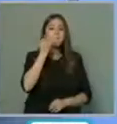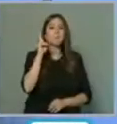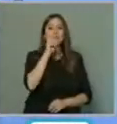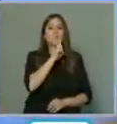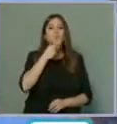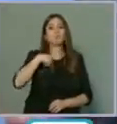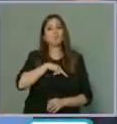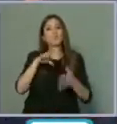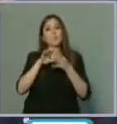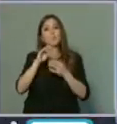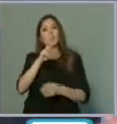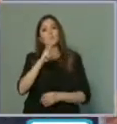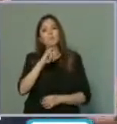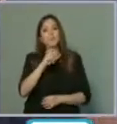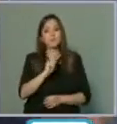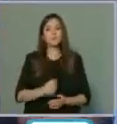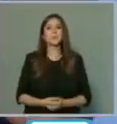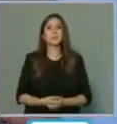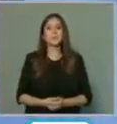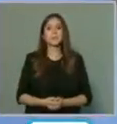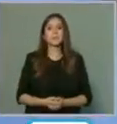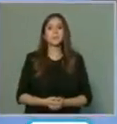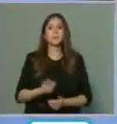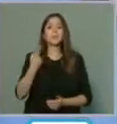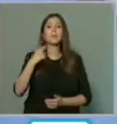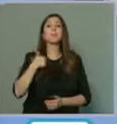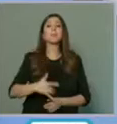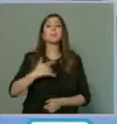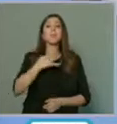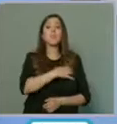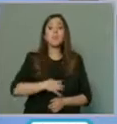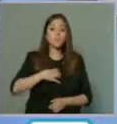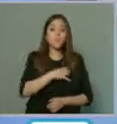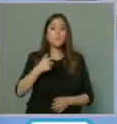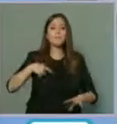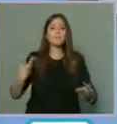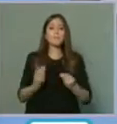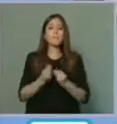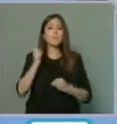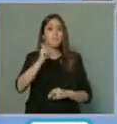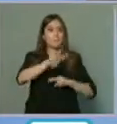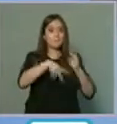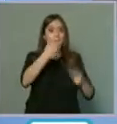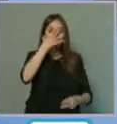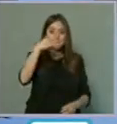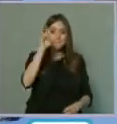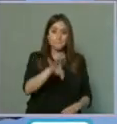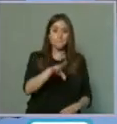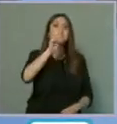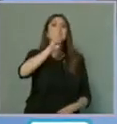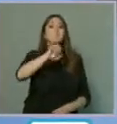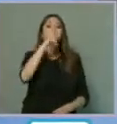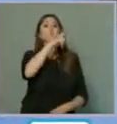¿Cómo estás, mi Daniel? Ya Muy bien, bailando, ya muy feliz. contento porque es fin de semana y disfrutando de la magia. ¿Vamos con el mago? Sí, yo me quedé muy picada, así que vamos a ver